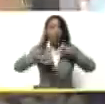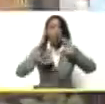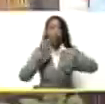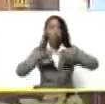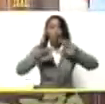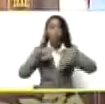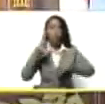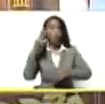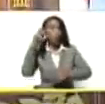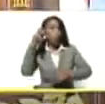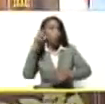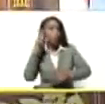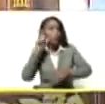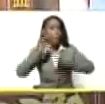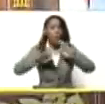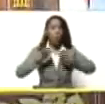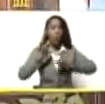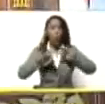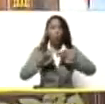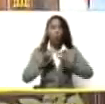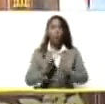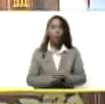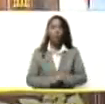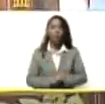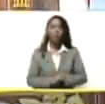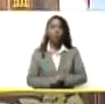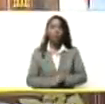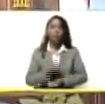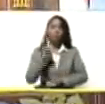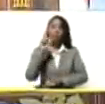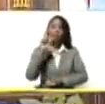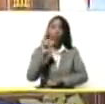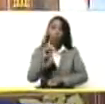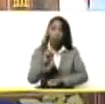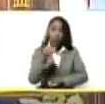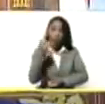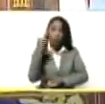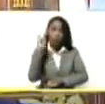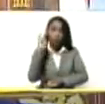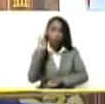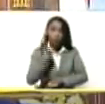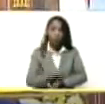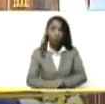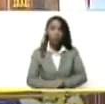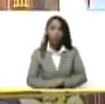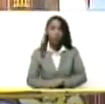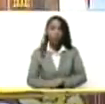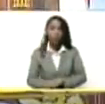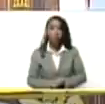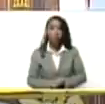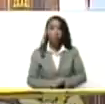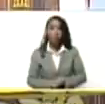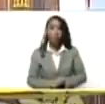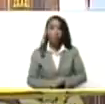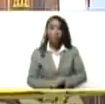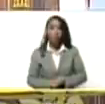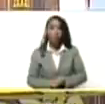en estas condiciones señor presidente jorge rodríguez a usted que le ha tocado guiar